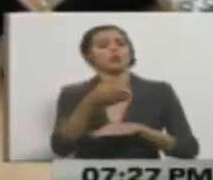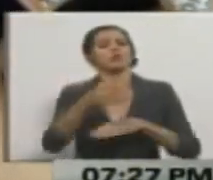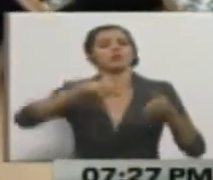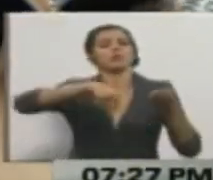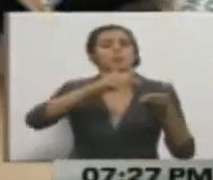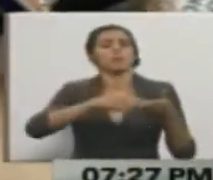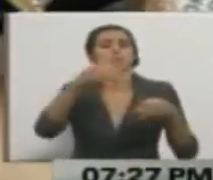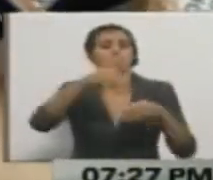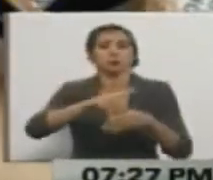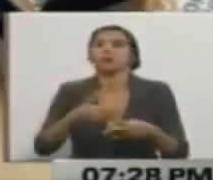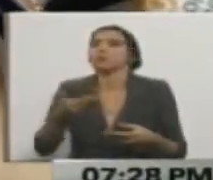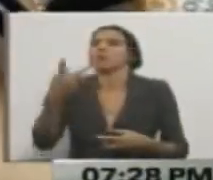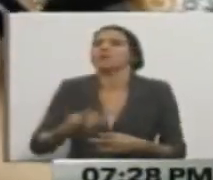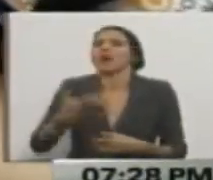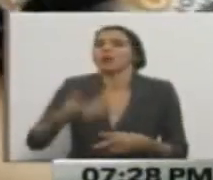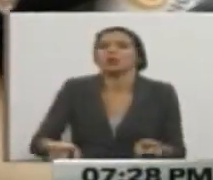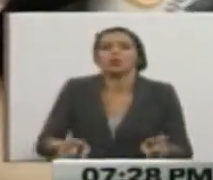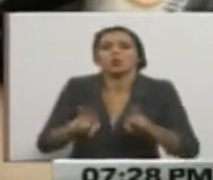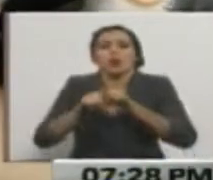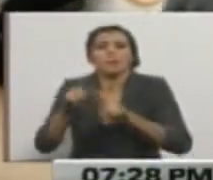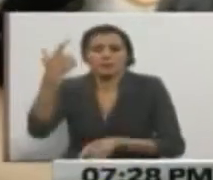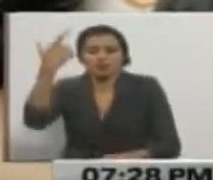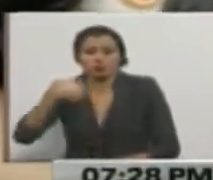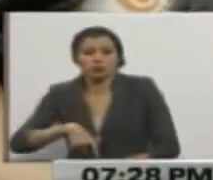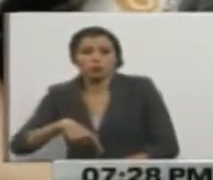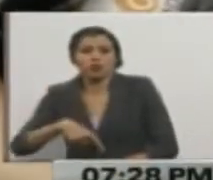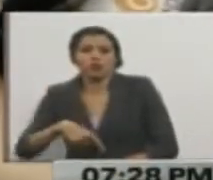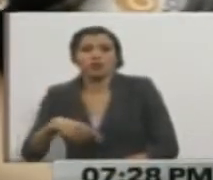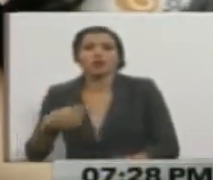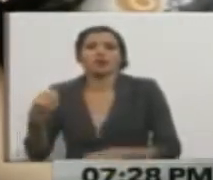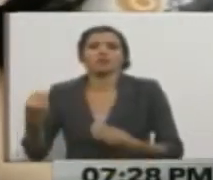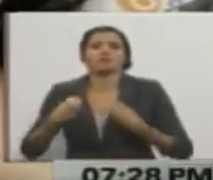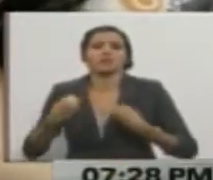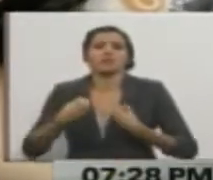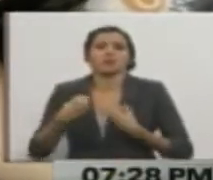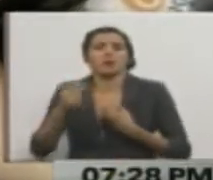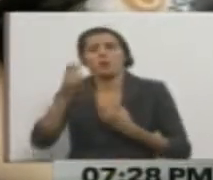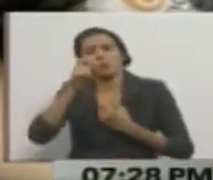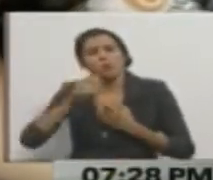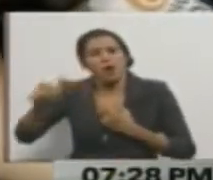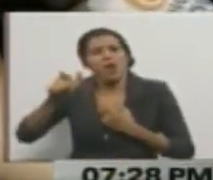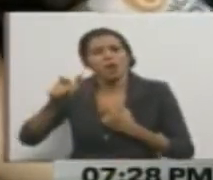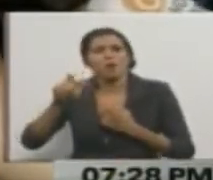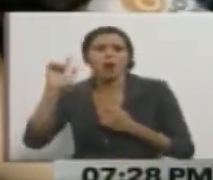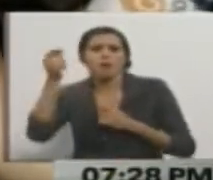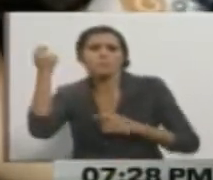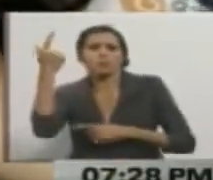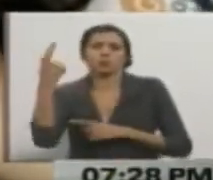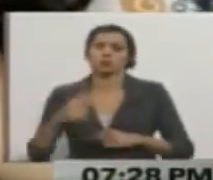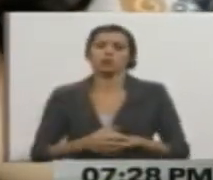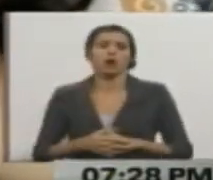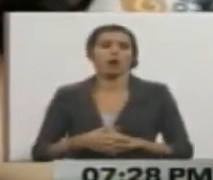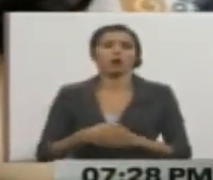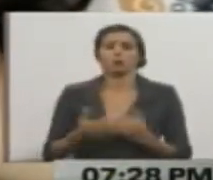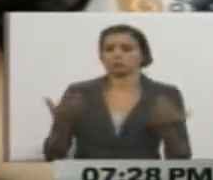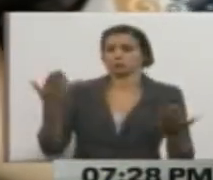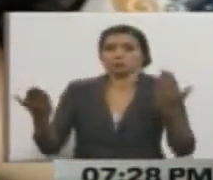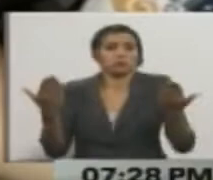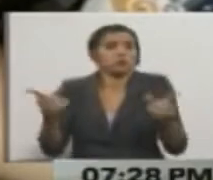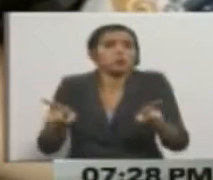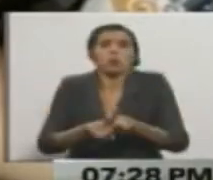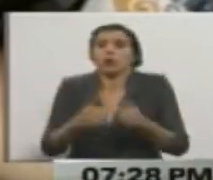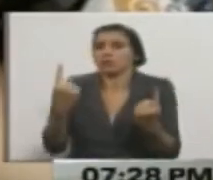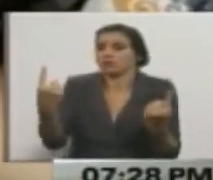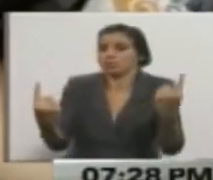vale tanto como un venezolano que viva en Achaguas, en el estado Apure. Tú no puedes vulnerar, pongamos un ejemplo, pongamos que el CNE,